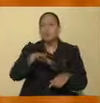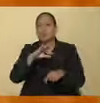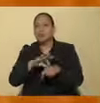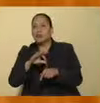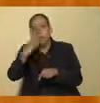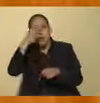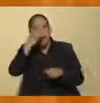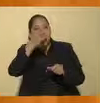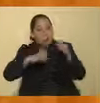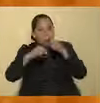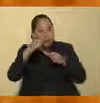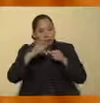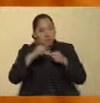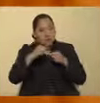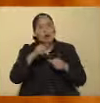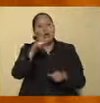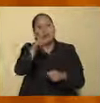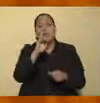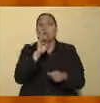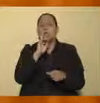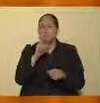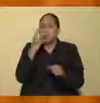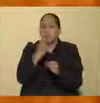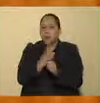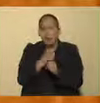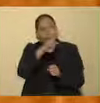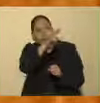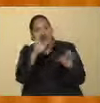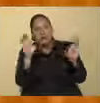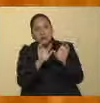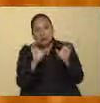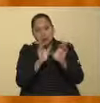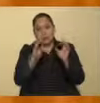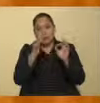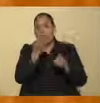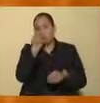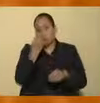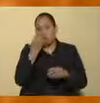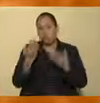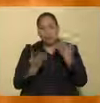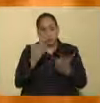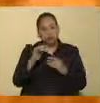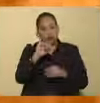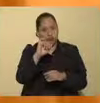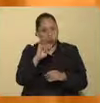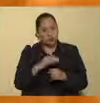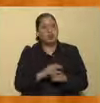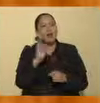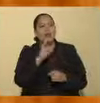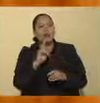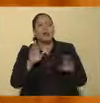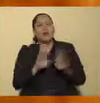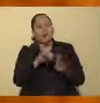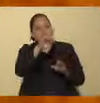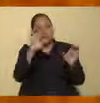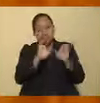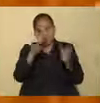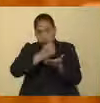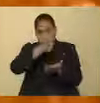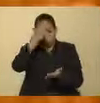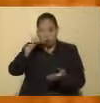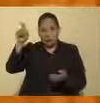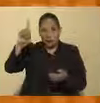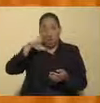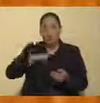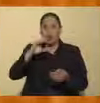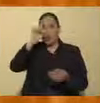tomar una consulta, pues vean que está certificado. Las personas que son cirujanos plásticos certificados por el Consejo Mexicano